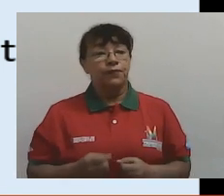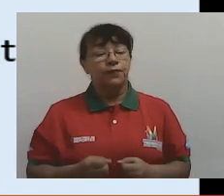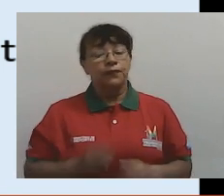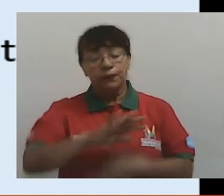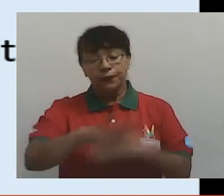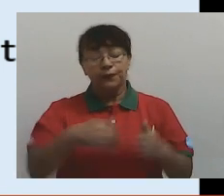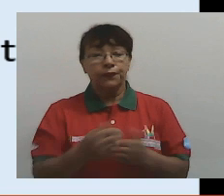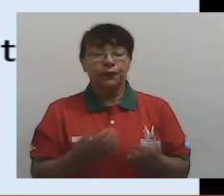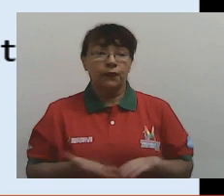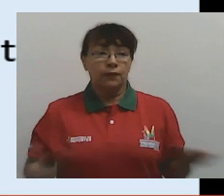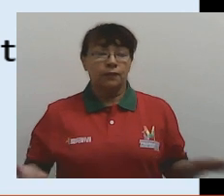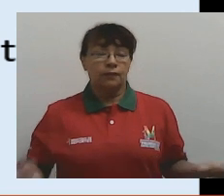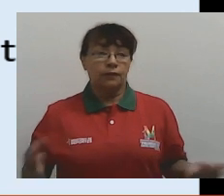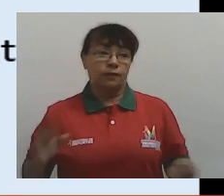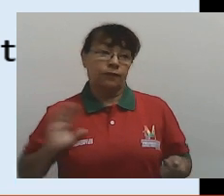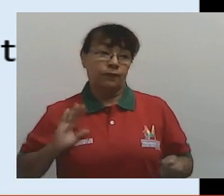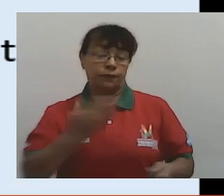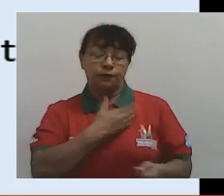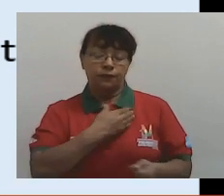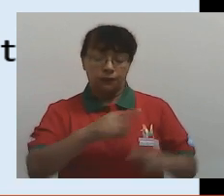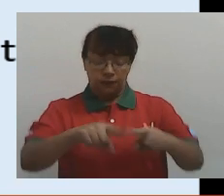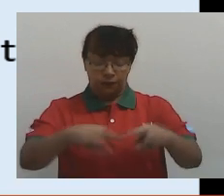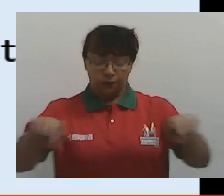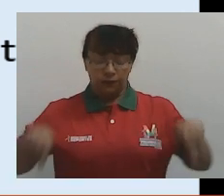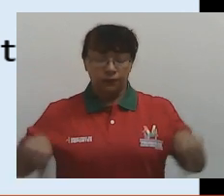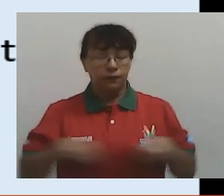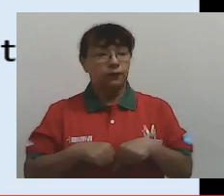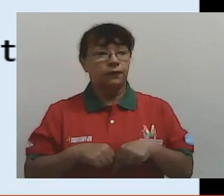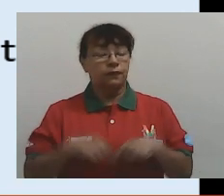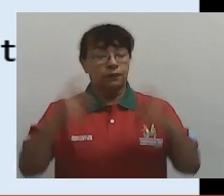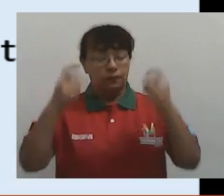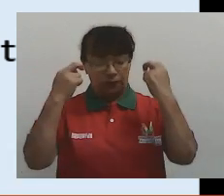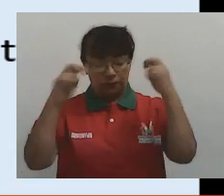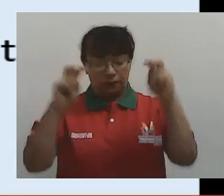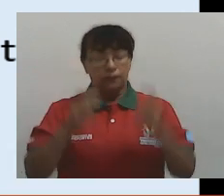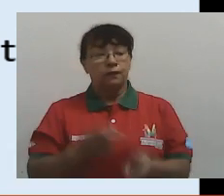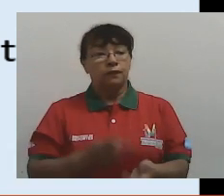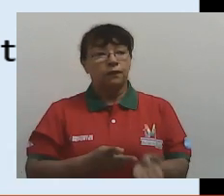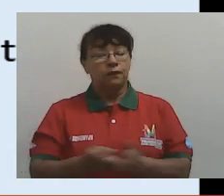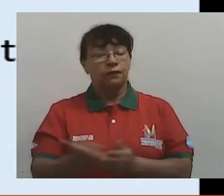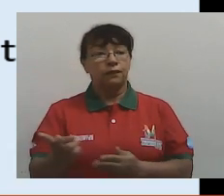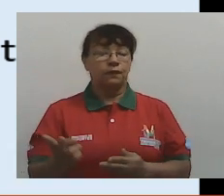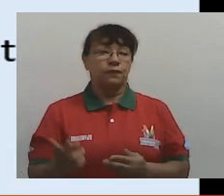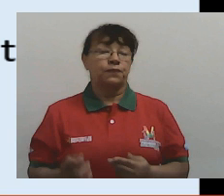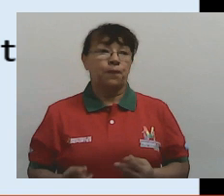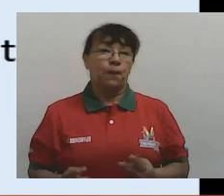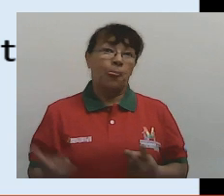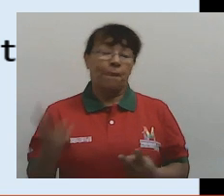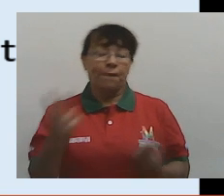estas cosas, si nosotros estamos enmarcados en el tema de los valores, van a ser más fáciles de llevar.